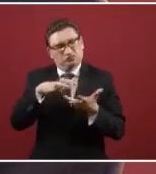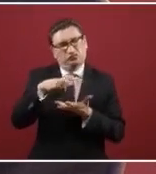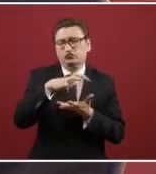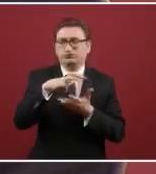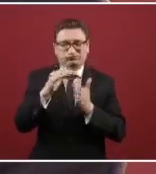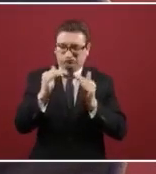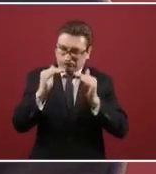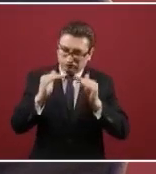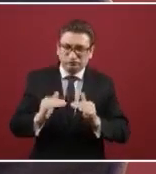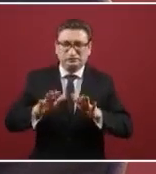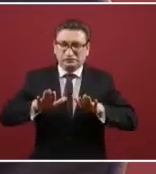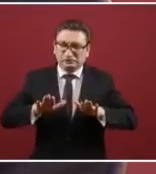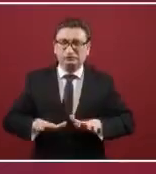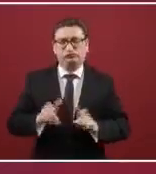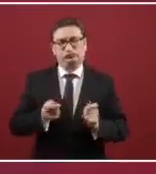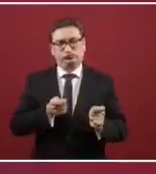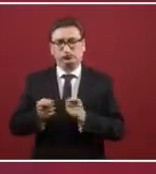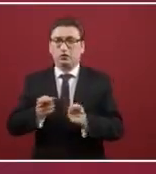que dejaron las